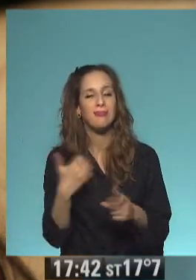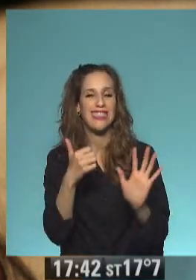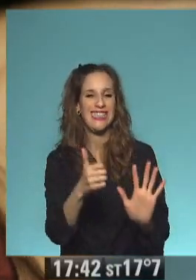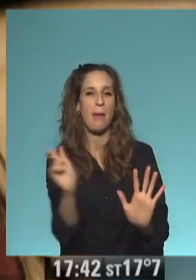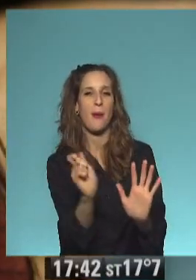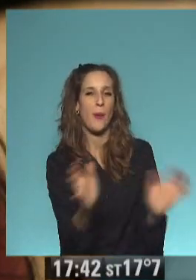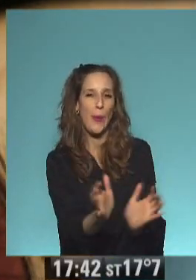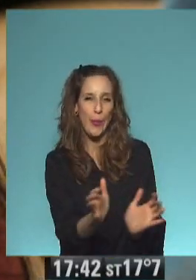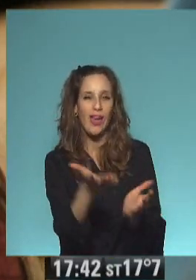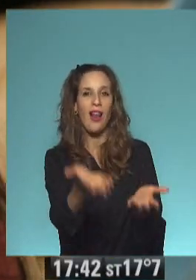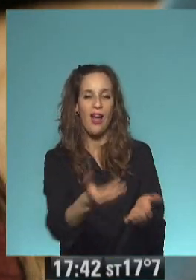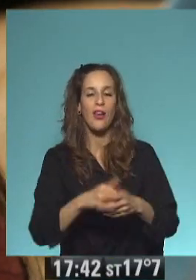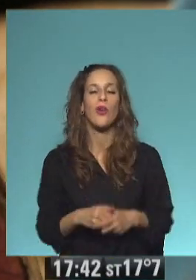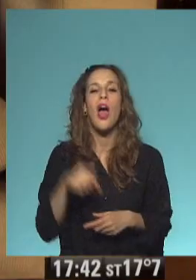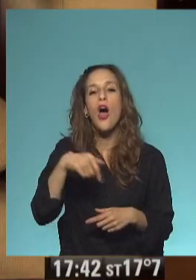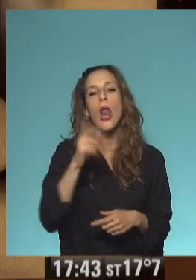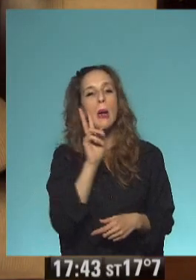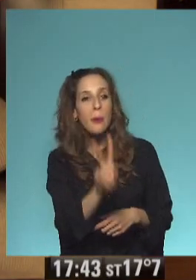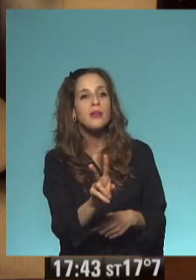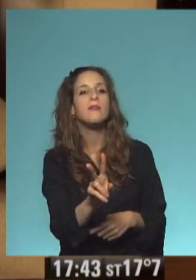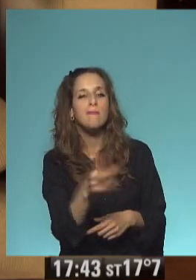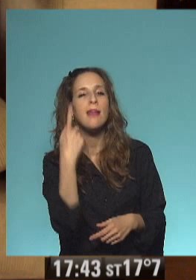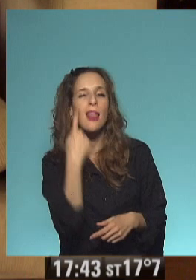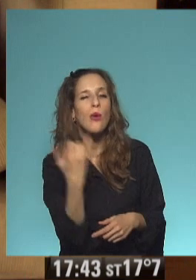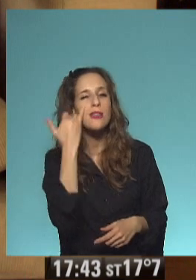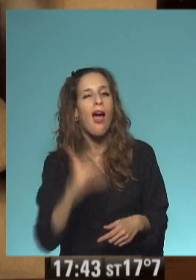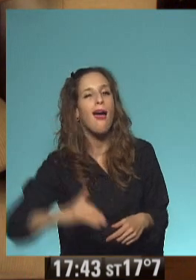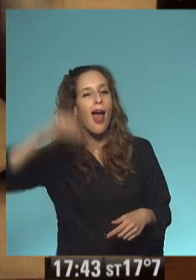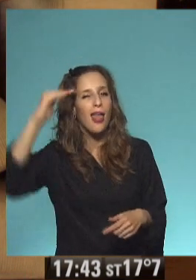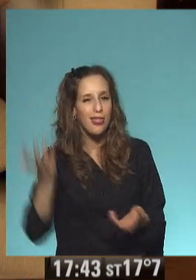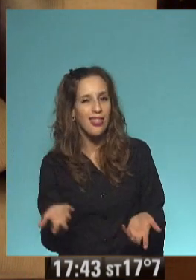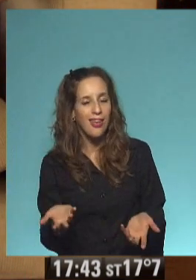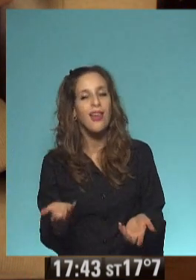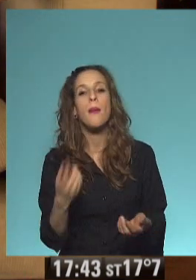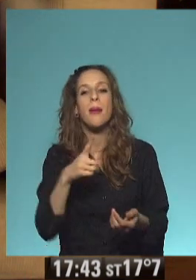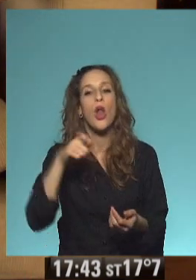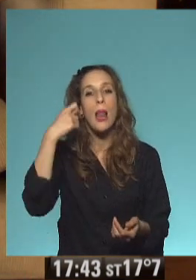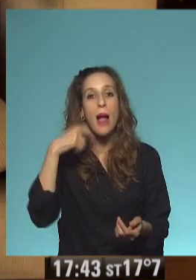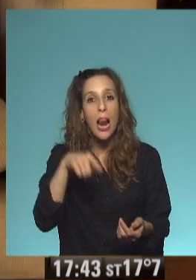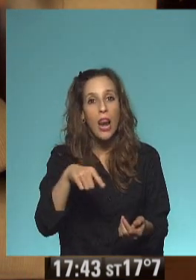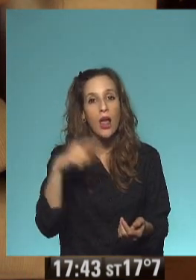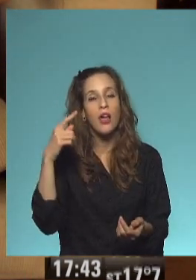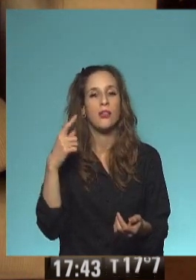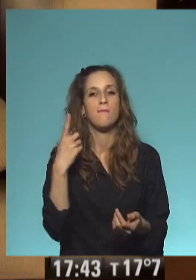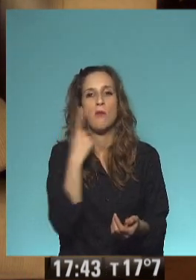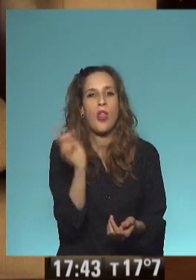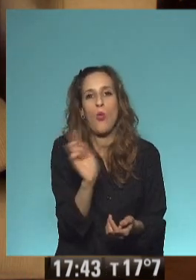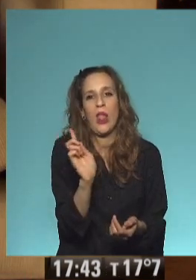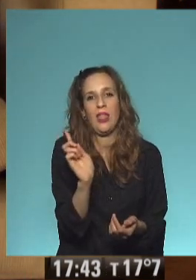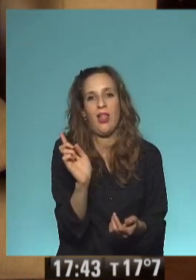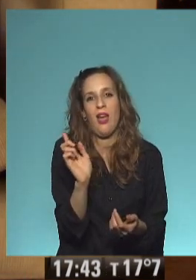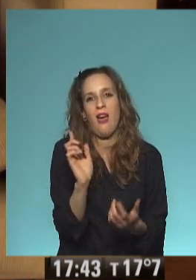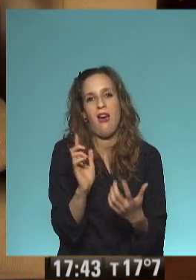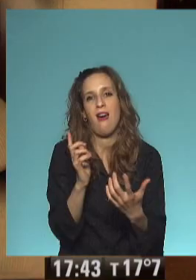Muy bien. Y ahora vos te podés dar cuenta porque sos más grande. Pero los animales, aunque crezcan, no pueden darse cuenta que el que